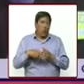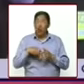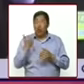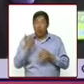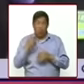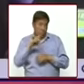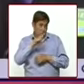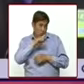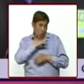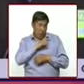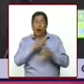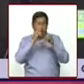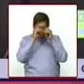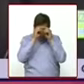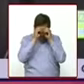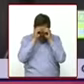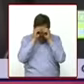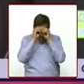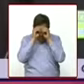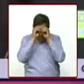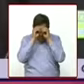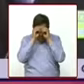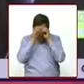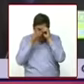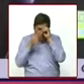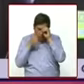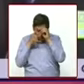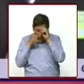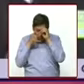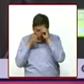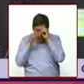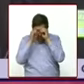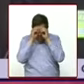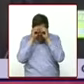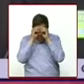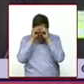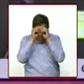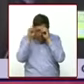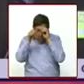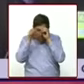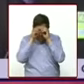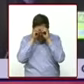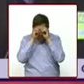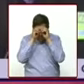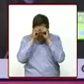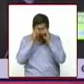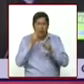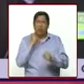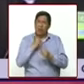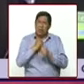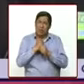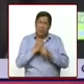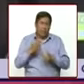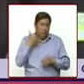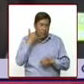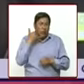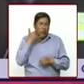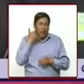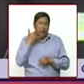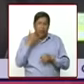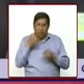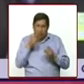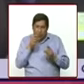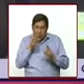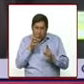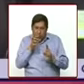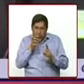inteligencia se ha hecho las acciones de inteligencia correspondientes y pues por el trabajo profesional han sido perceptivos,